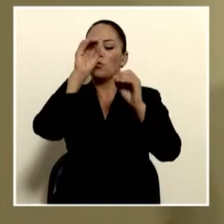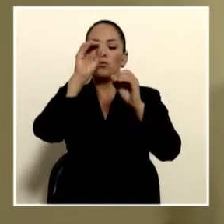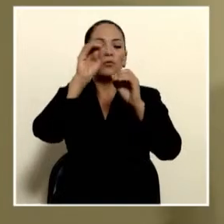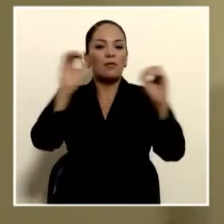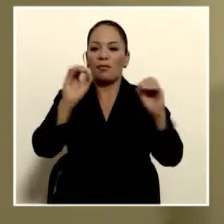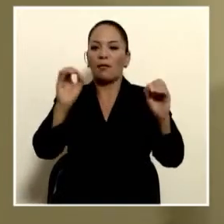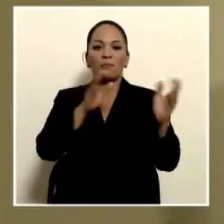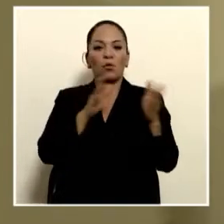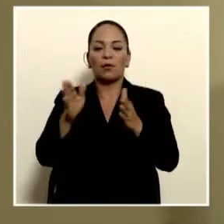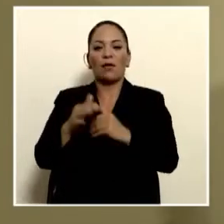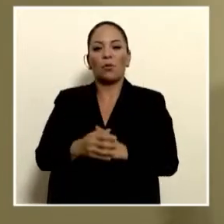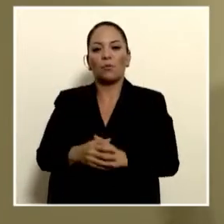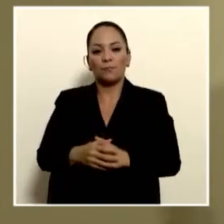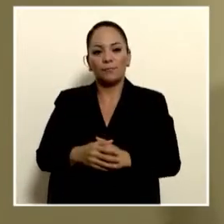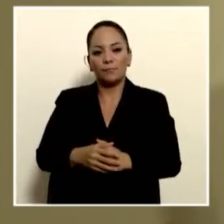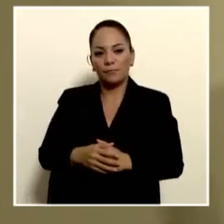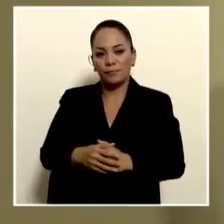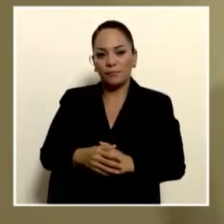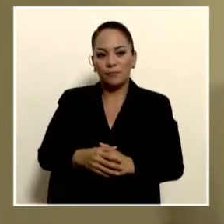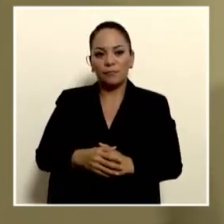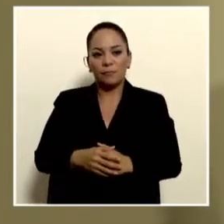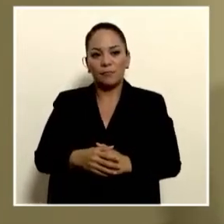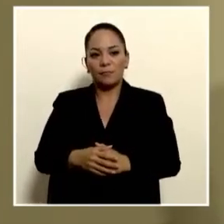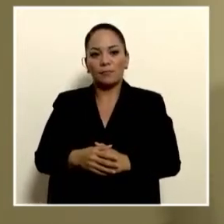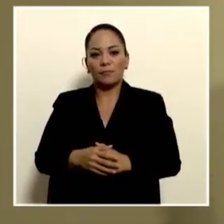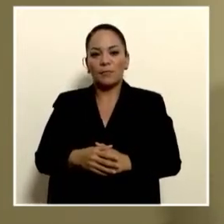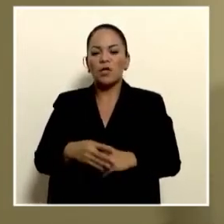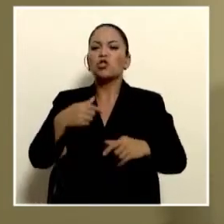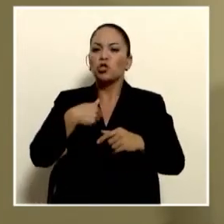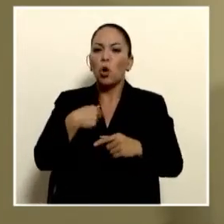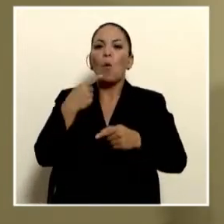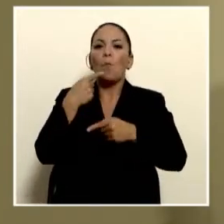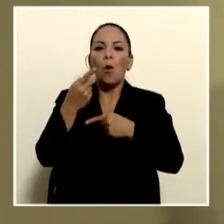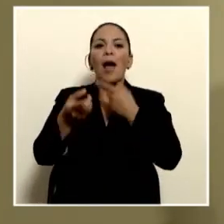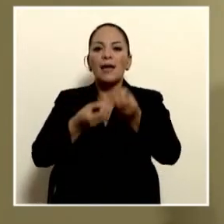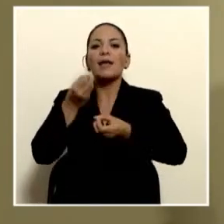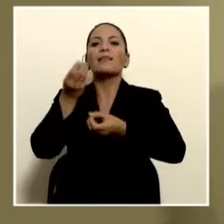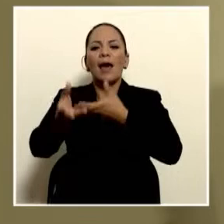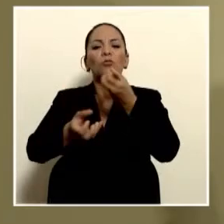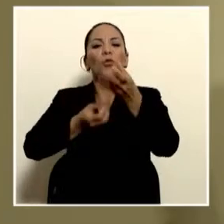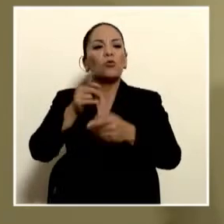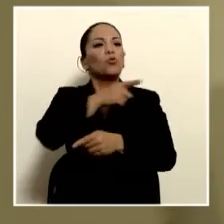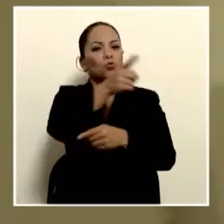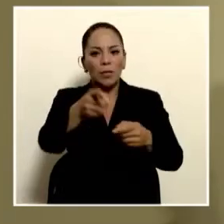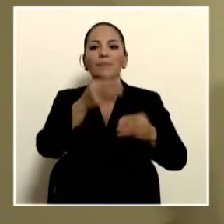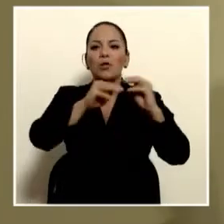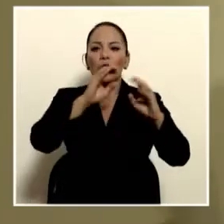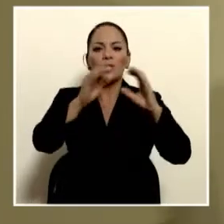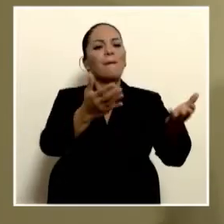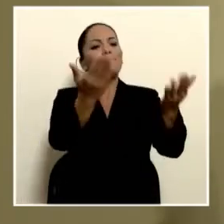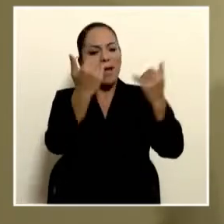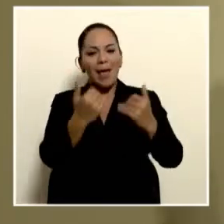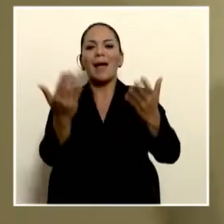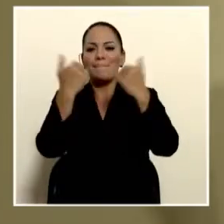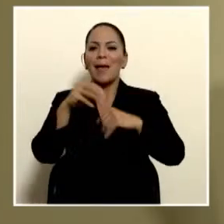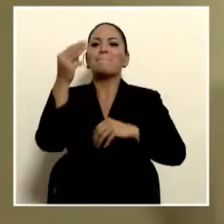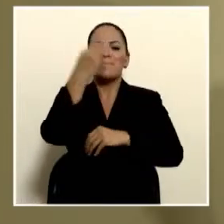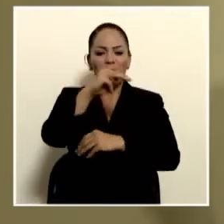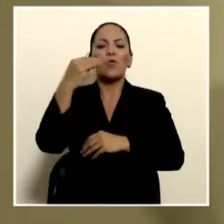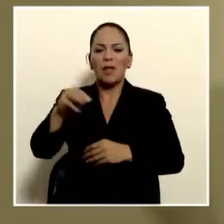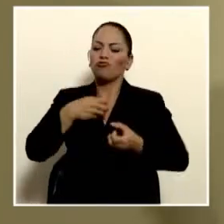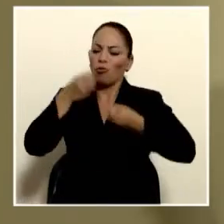No las espero. Se las voy a ir dando. Sigan viniendo miércoles a